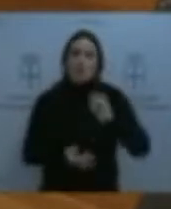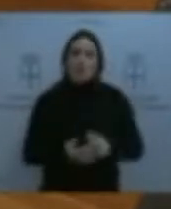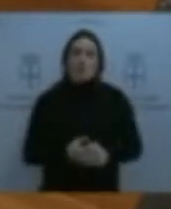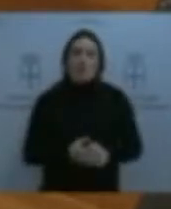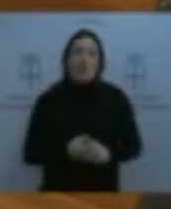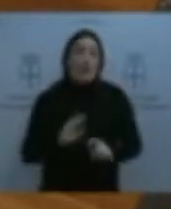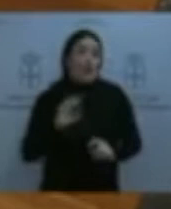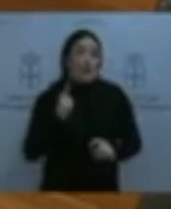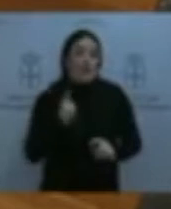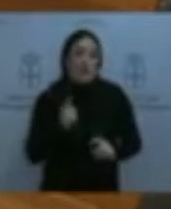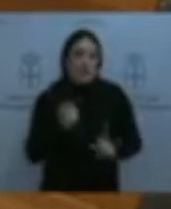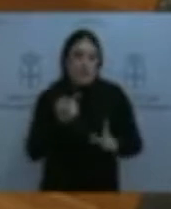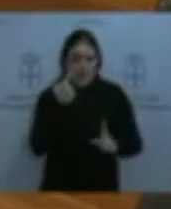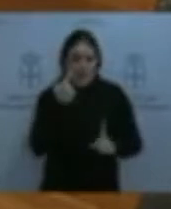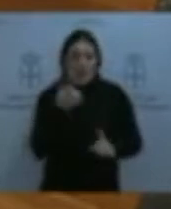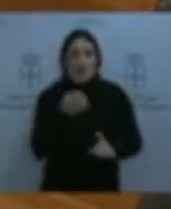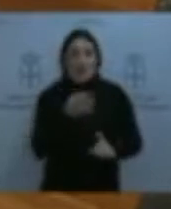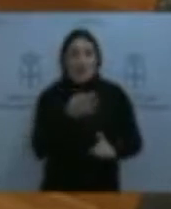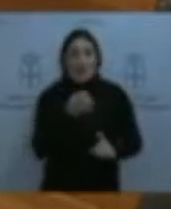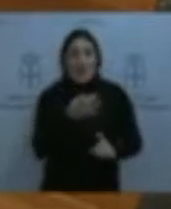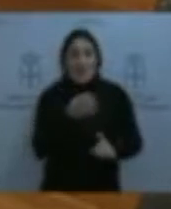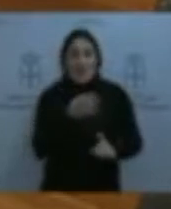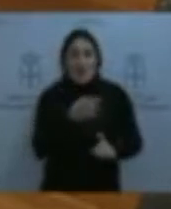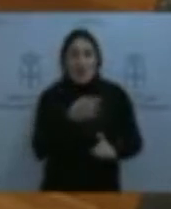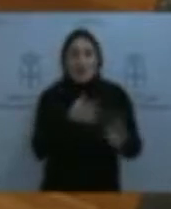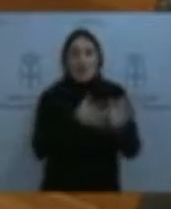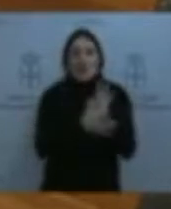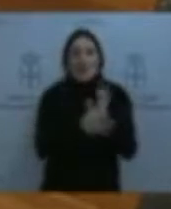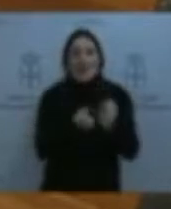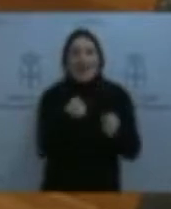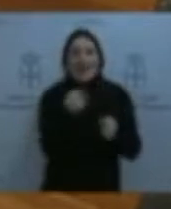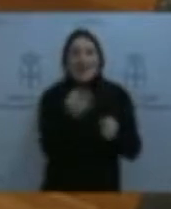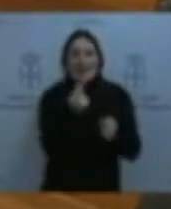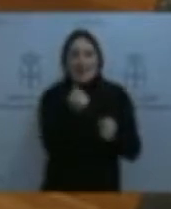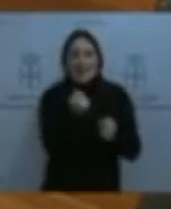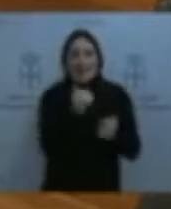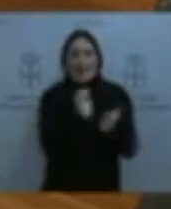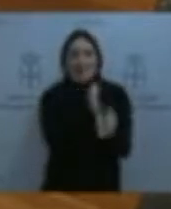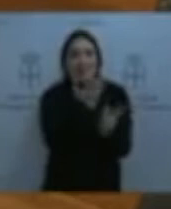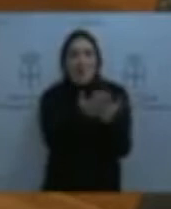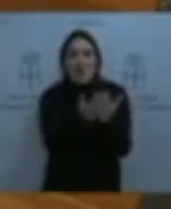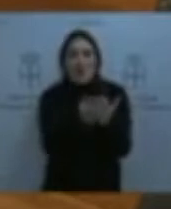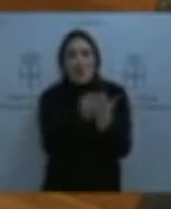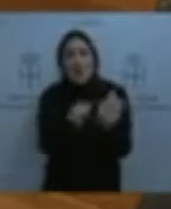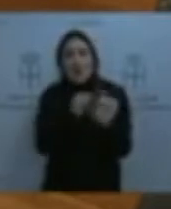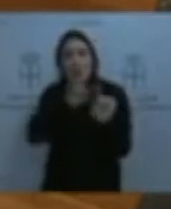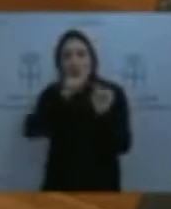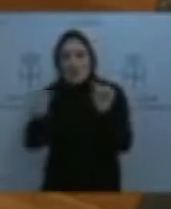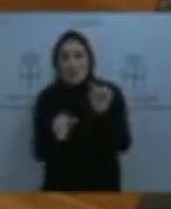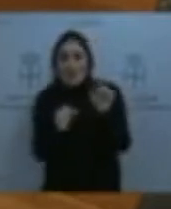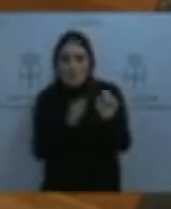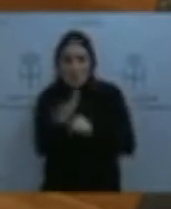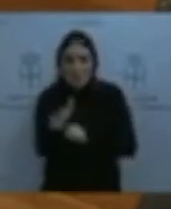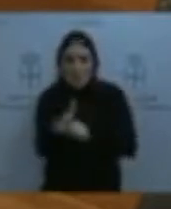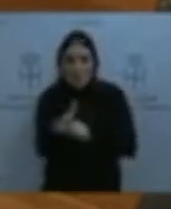primer término que la deuda mide la cantidad de dinero que se ha pedido prestado para cubrir el déficit. Son, por tanto,